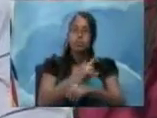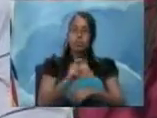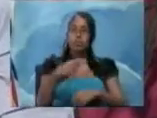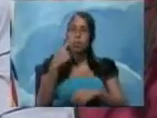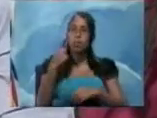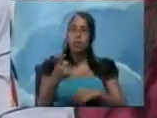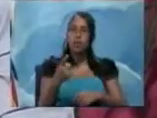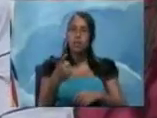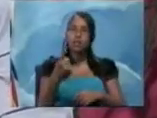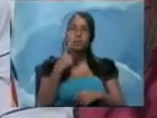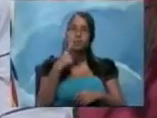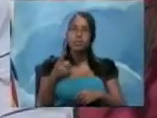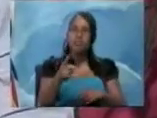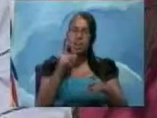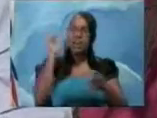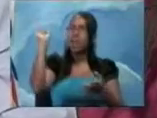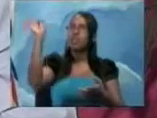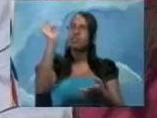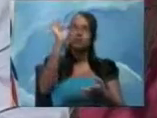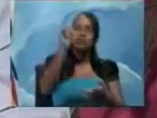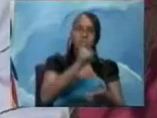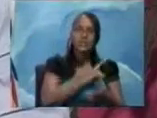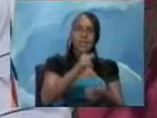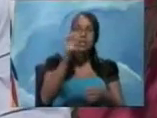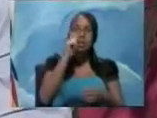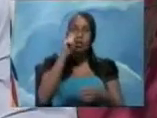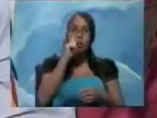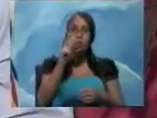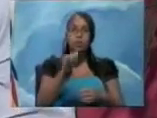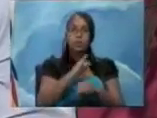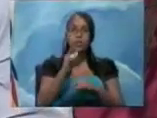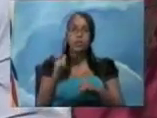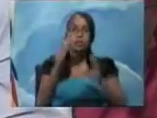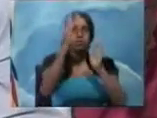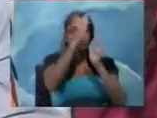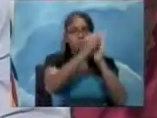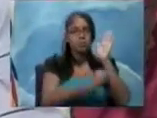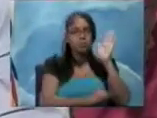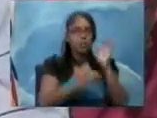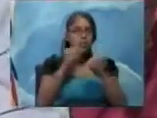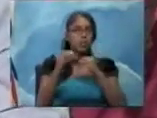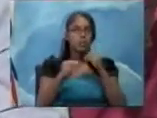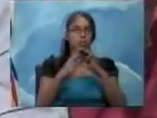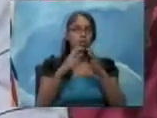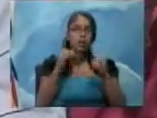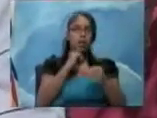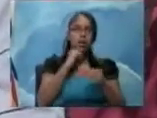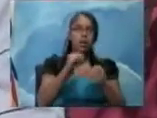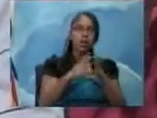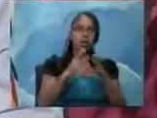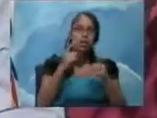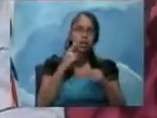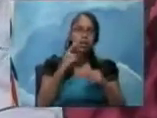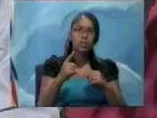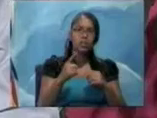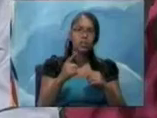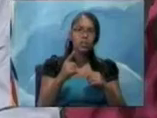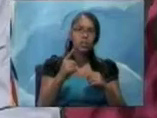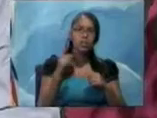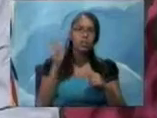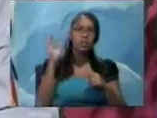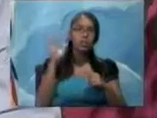discurso después de la exposición que Pedro exponía acerca de lo que estaba aconteciendo el Por